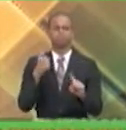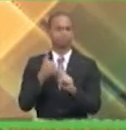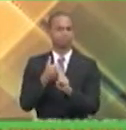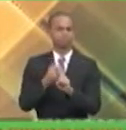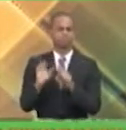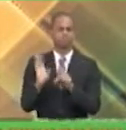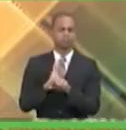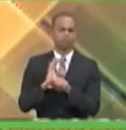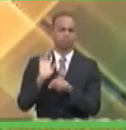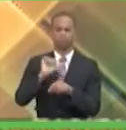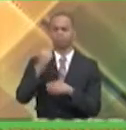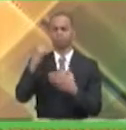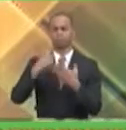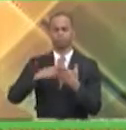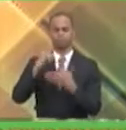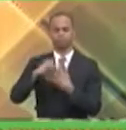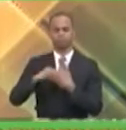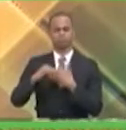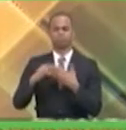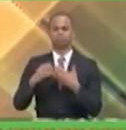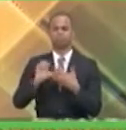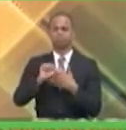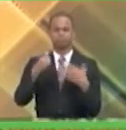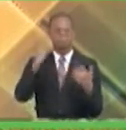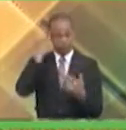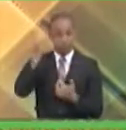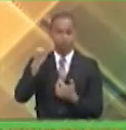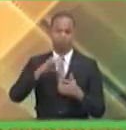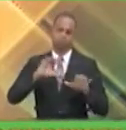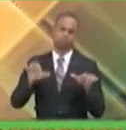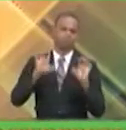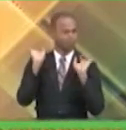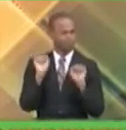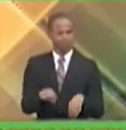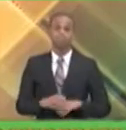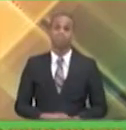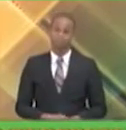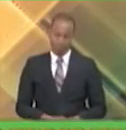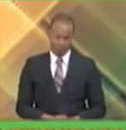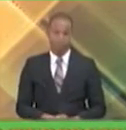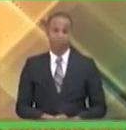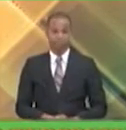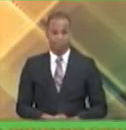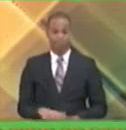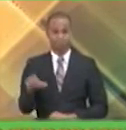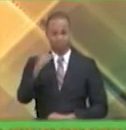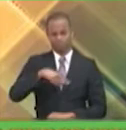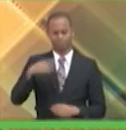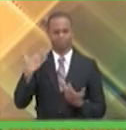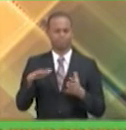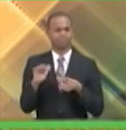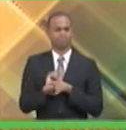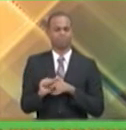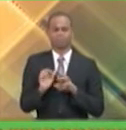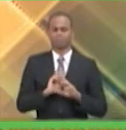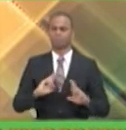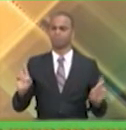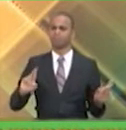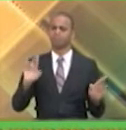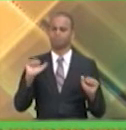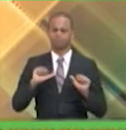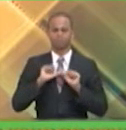pueden elaborar otro proyecto para otras iniciativas. Es decir, que se queda en ellos esa capacitación y